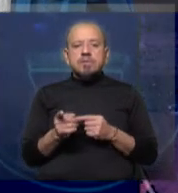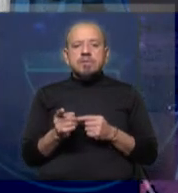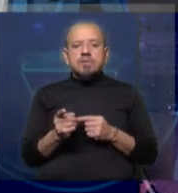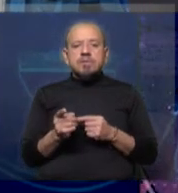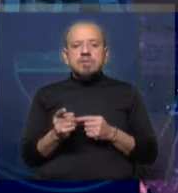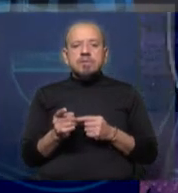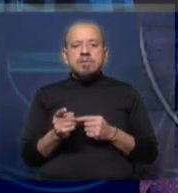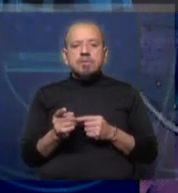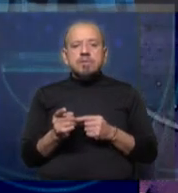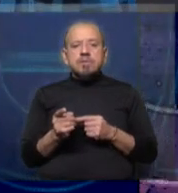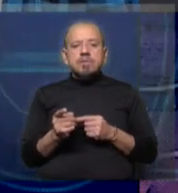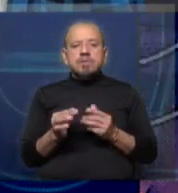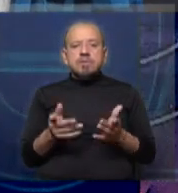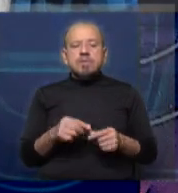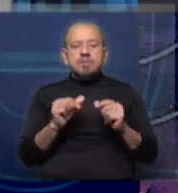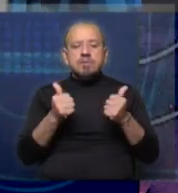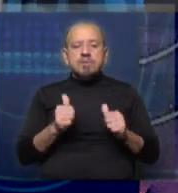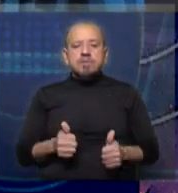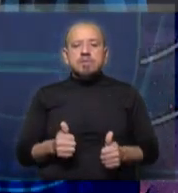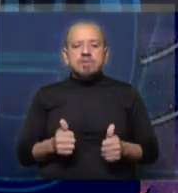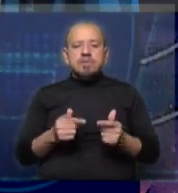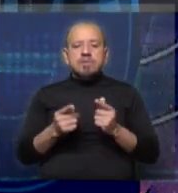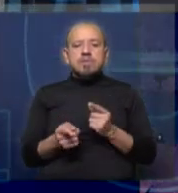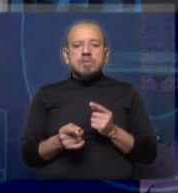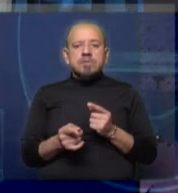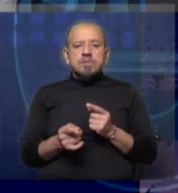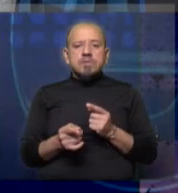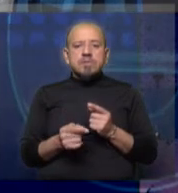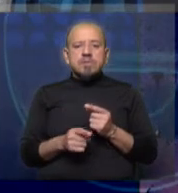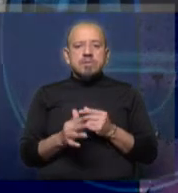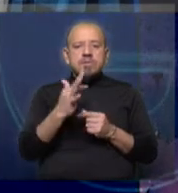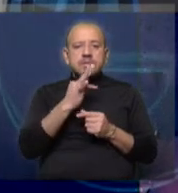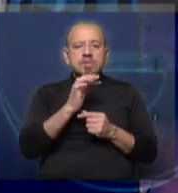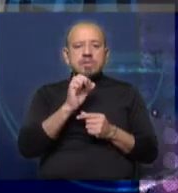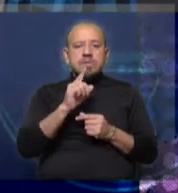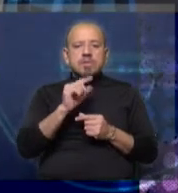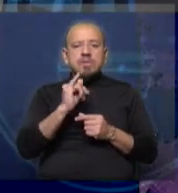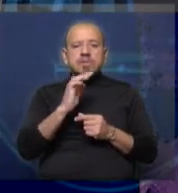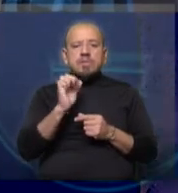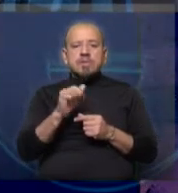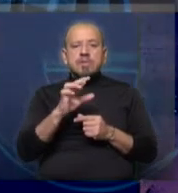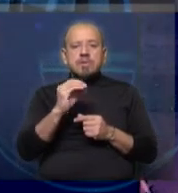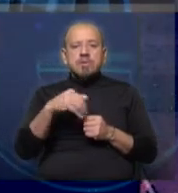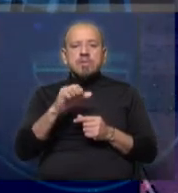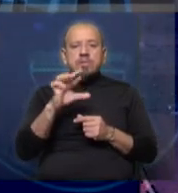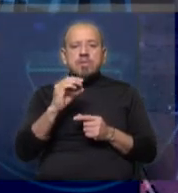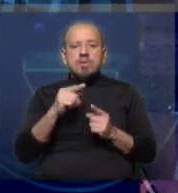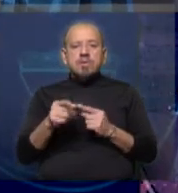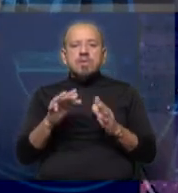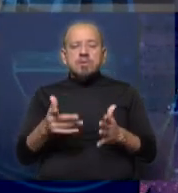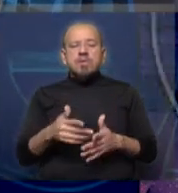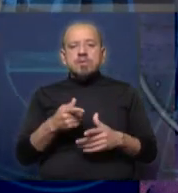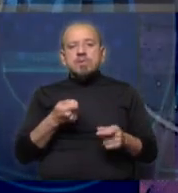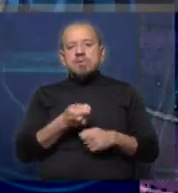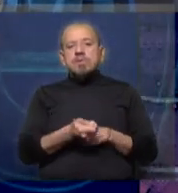pero en Maldonado Cuando empecé a escribir empecé a escribir sobre Felipe Romero el niño de 11 años que 10 años que fue asesinado